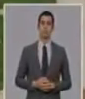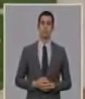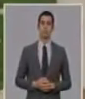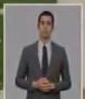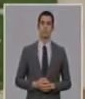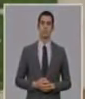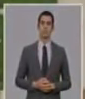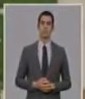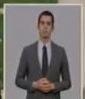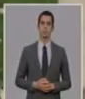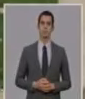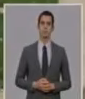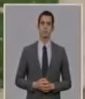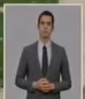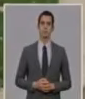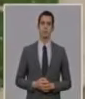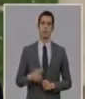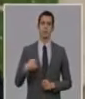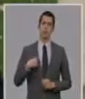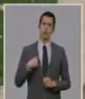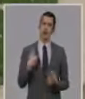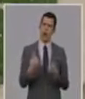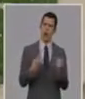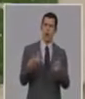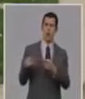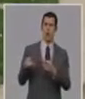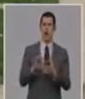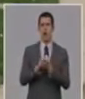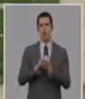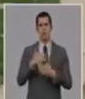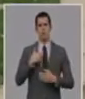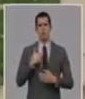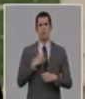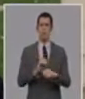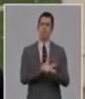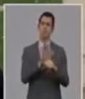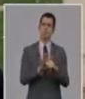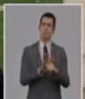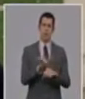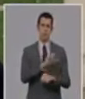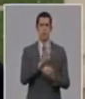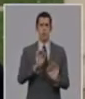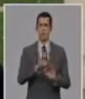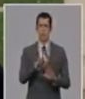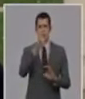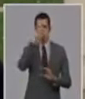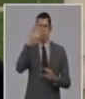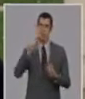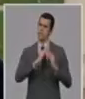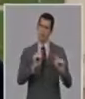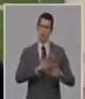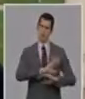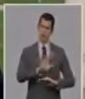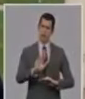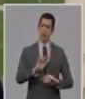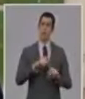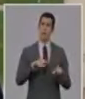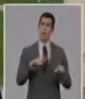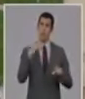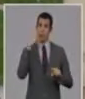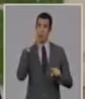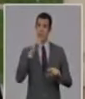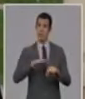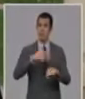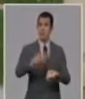Tengo amistades que han padecido la COVID-19, hace poco salió uno de un hospital y ha tenido secuelas